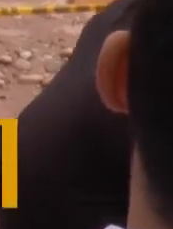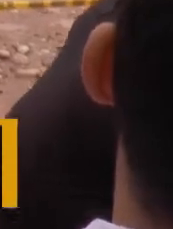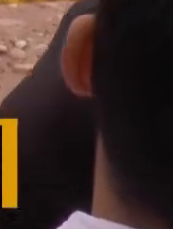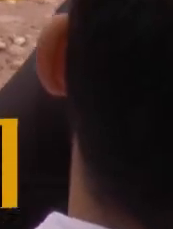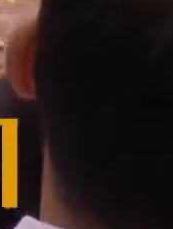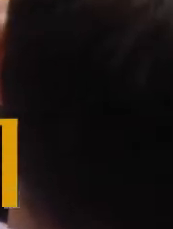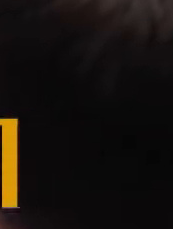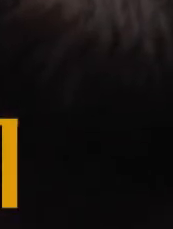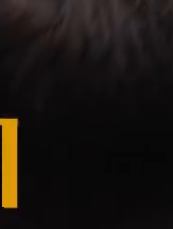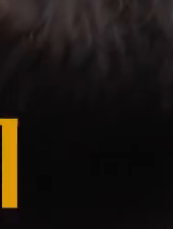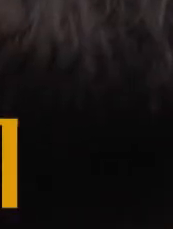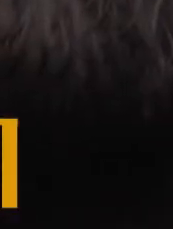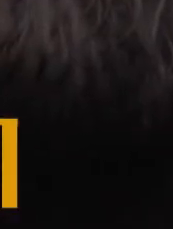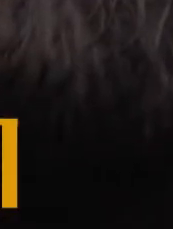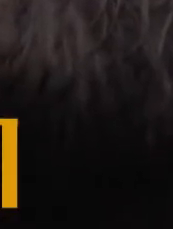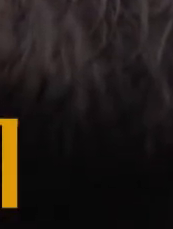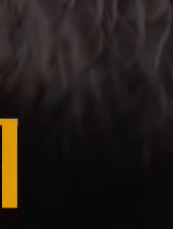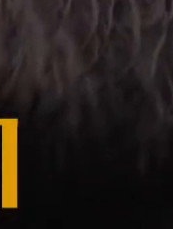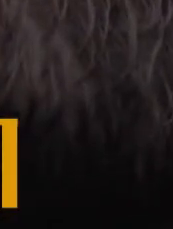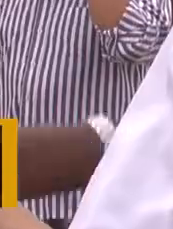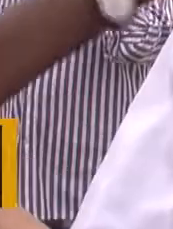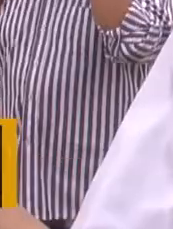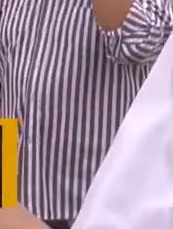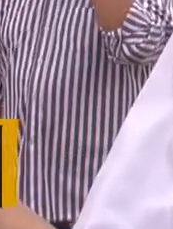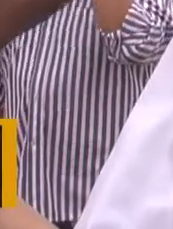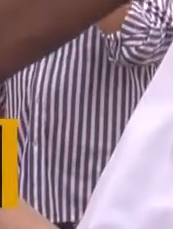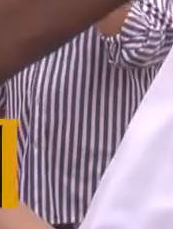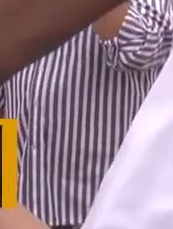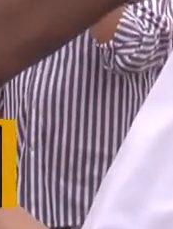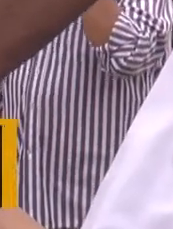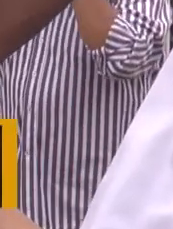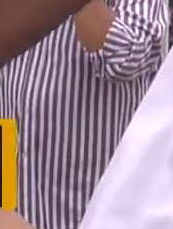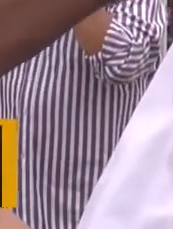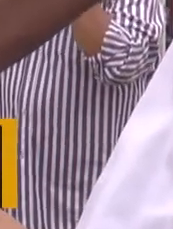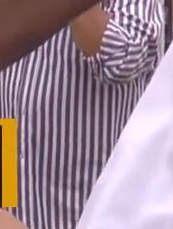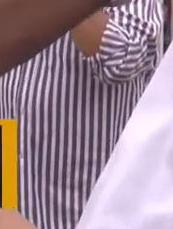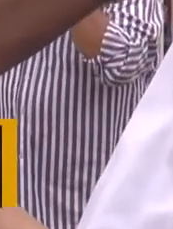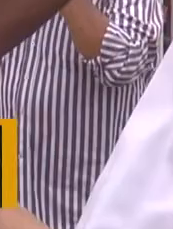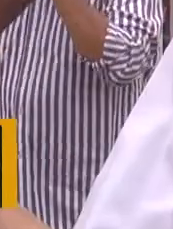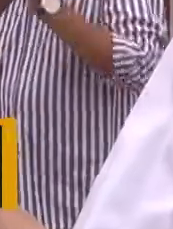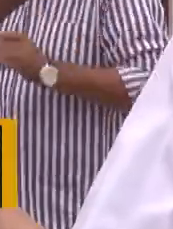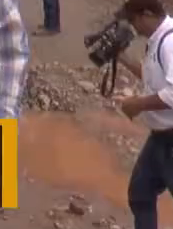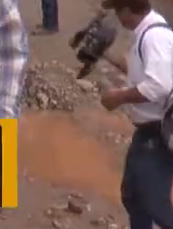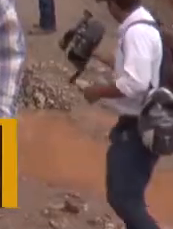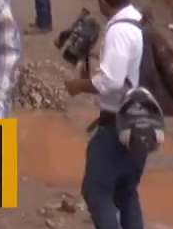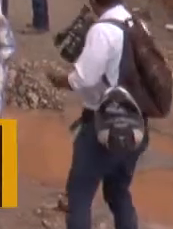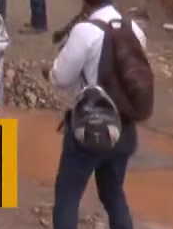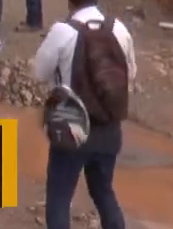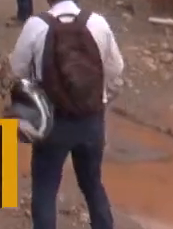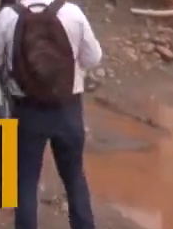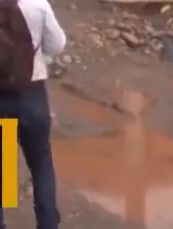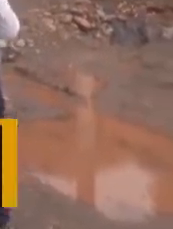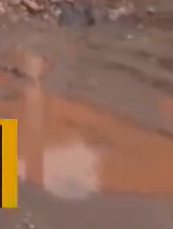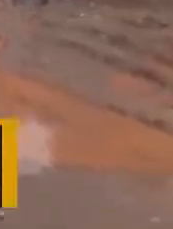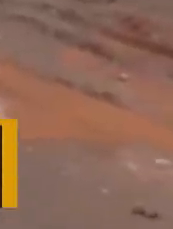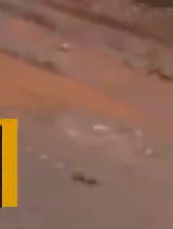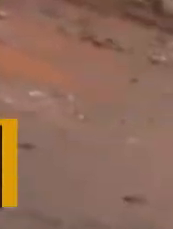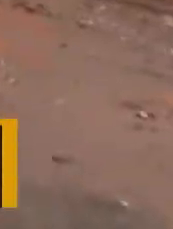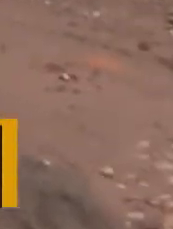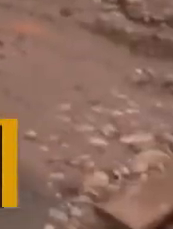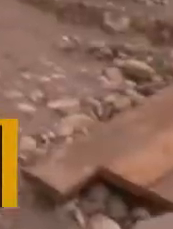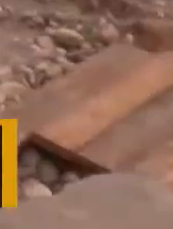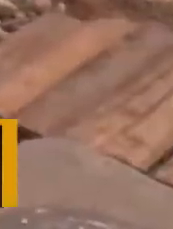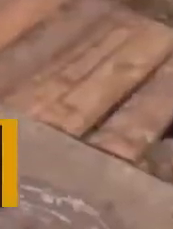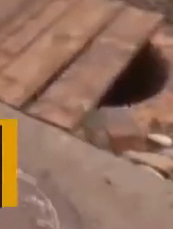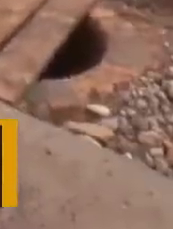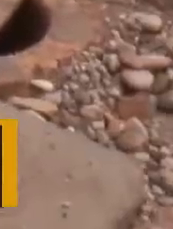barrio. Esto está quedando muy bonito. Y vea, esto tiene más de 30 años que pavimentaron y estas obras ahí las dejaron. Ahora va muy